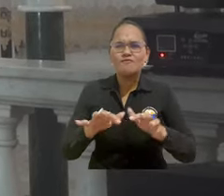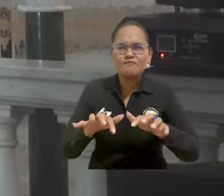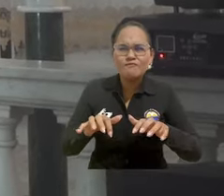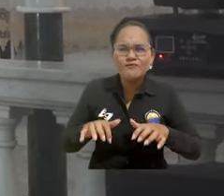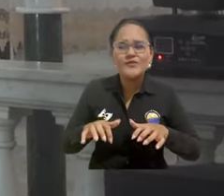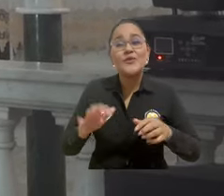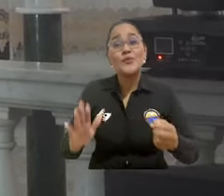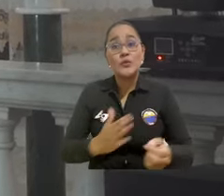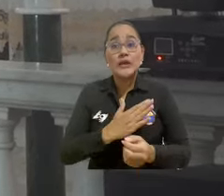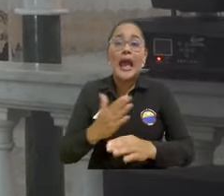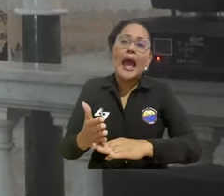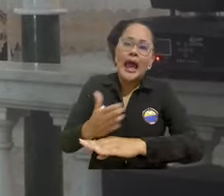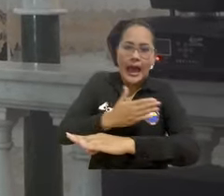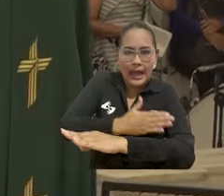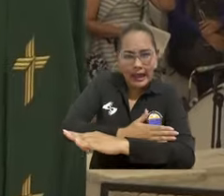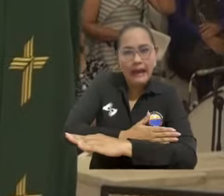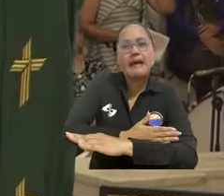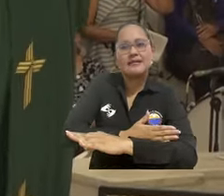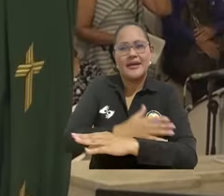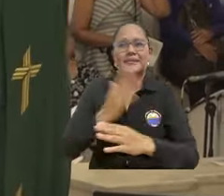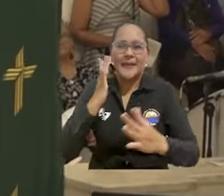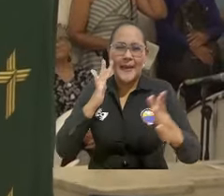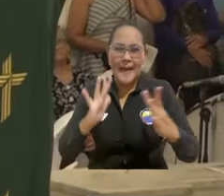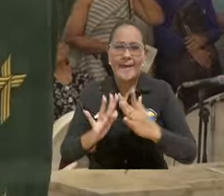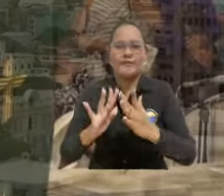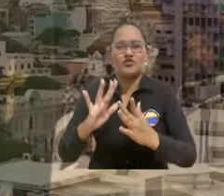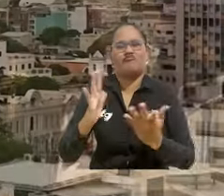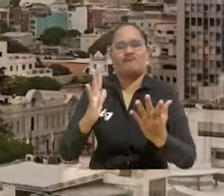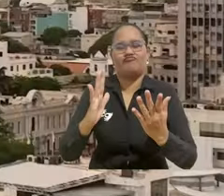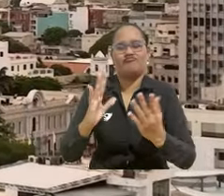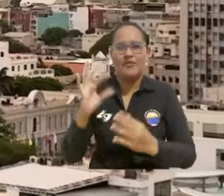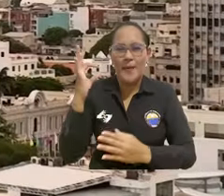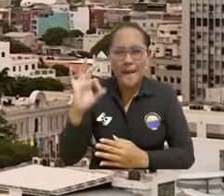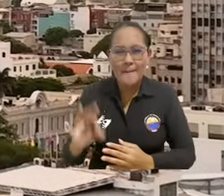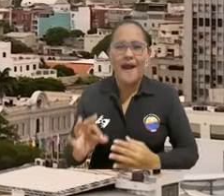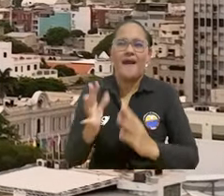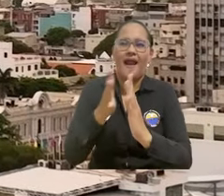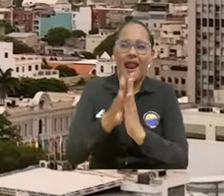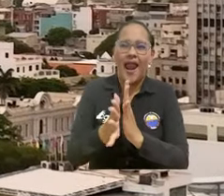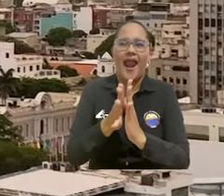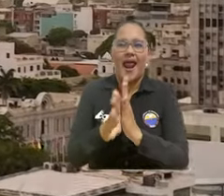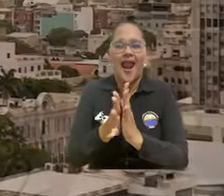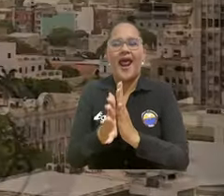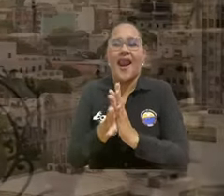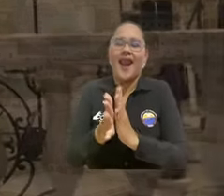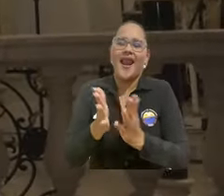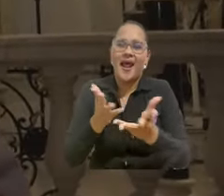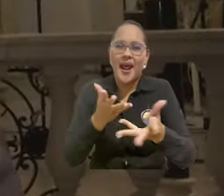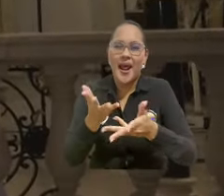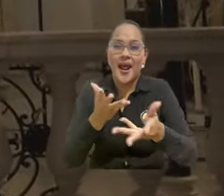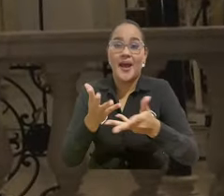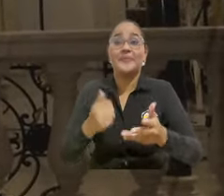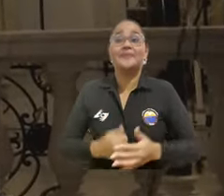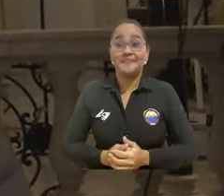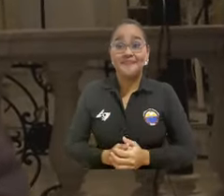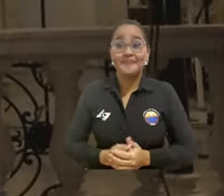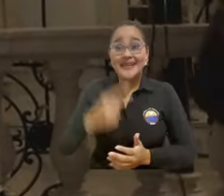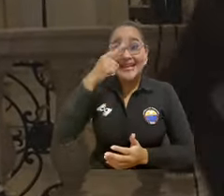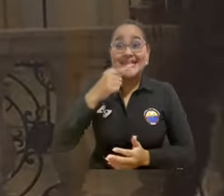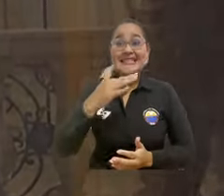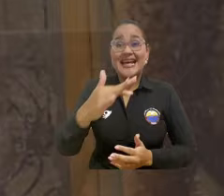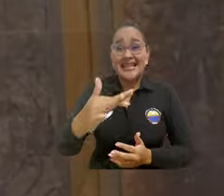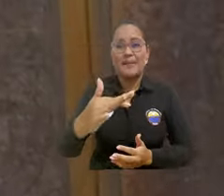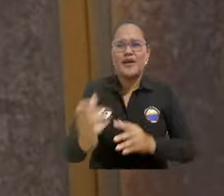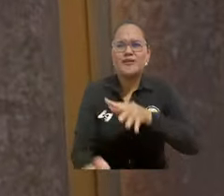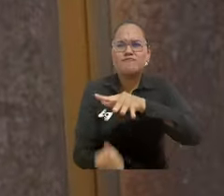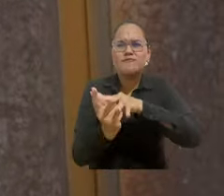El evento fue antecedido por el acto litúrgico de víspera de fiestas patronales de Santa Marta. Santa Marta fue fundada el día